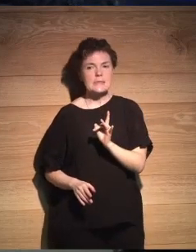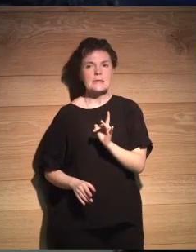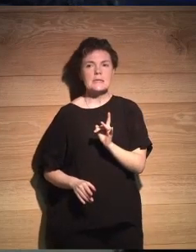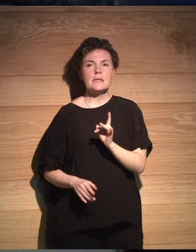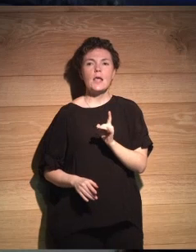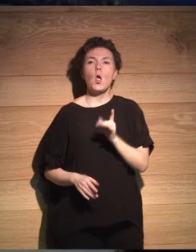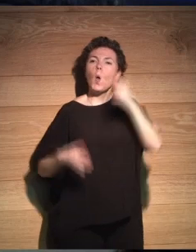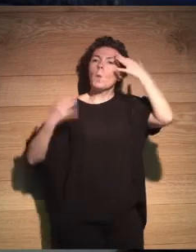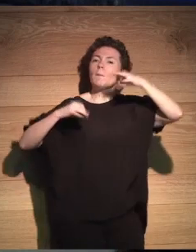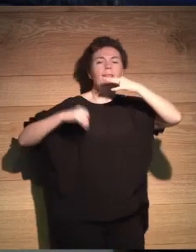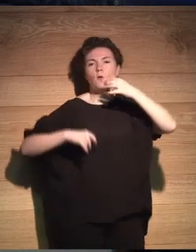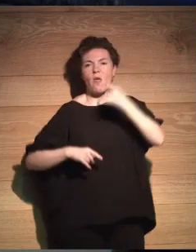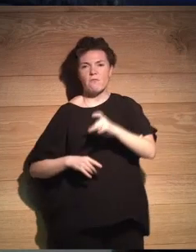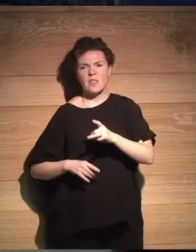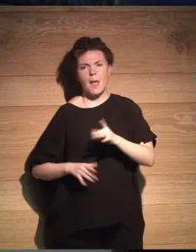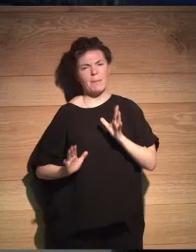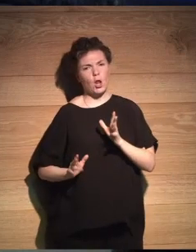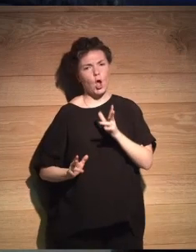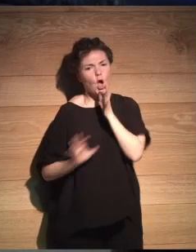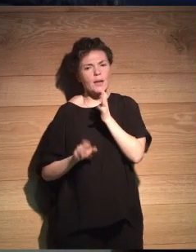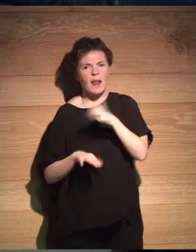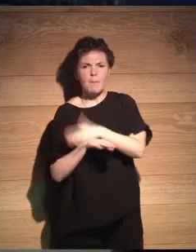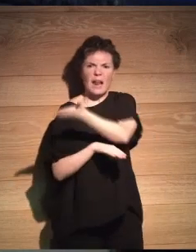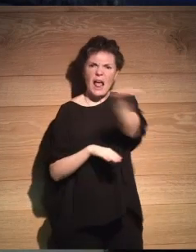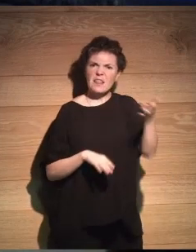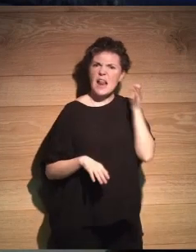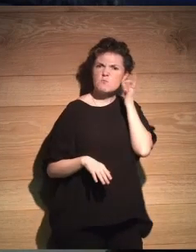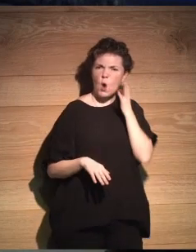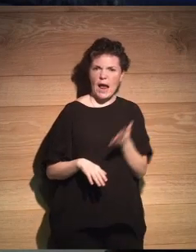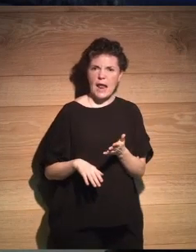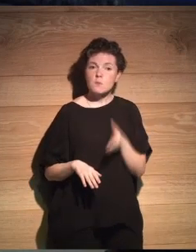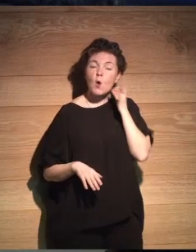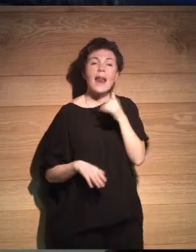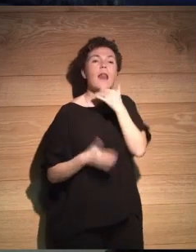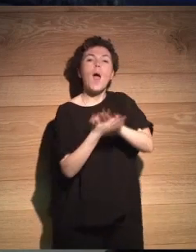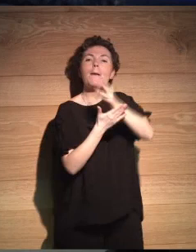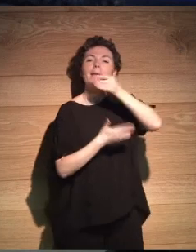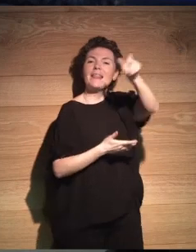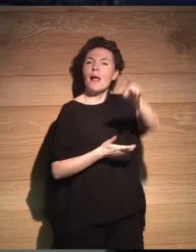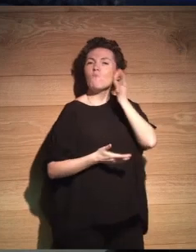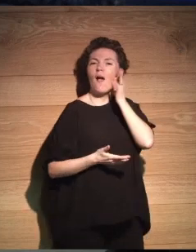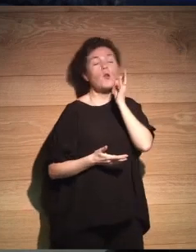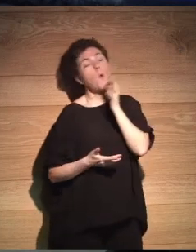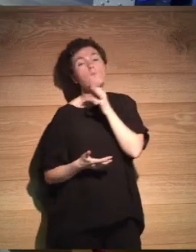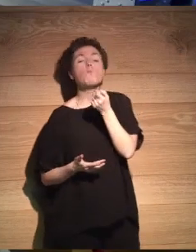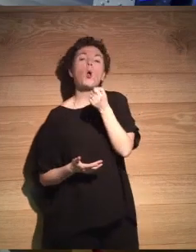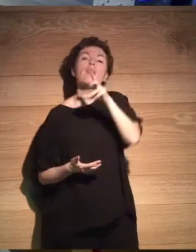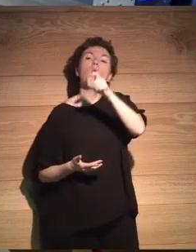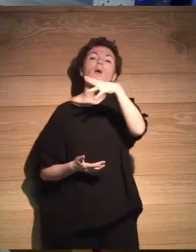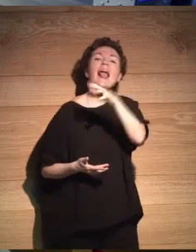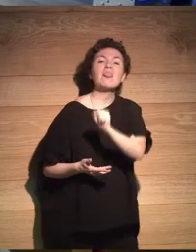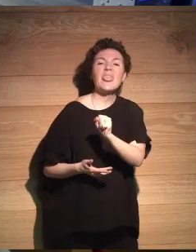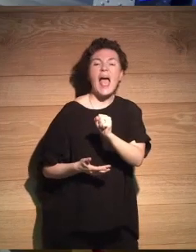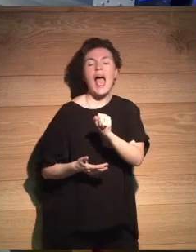ser humilde, pero deja fatal a todas las mujeres, no habla de ninguna bien. No. Un poquito de Lucrecia, la